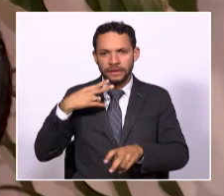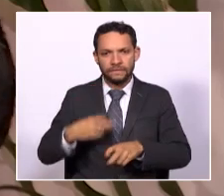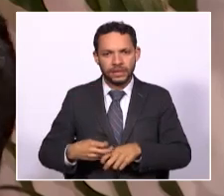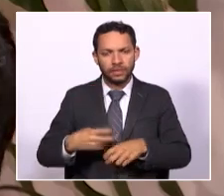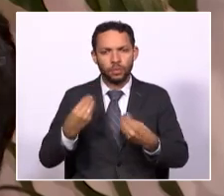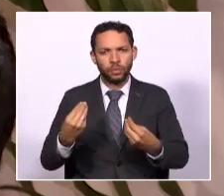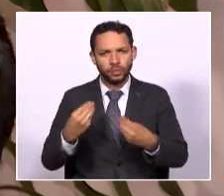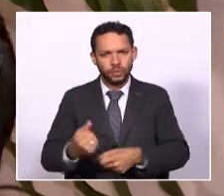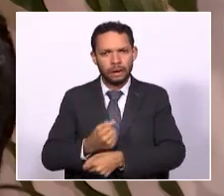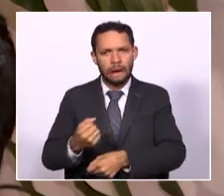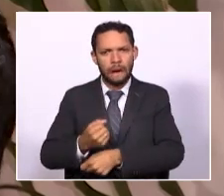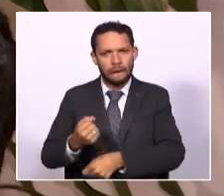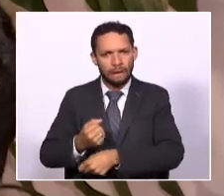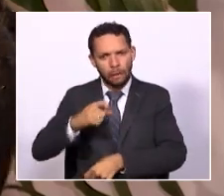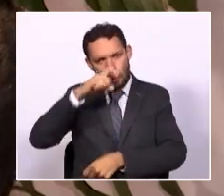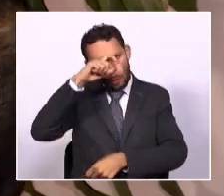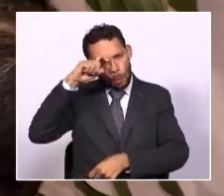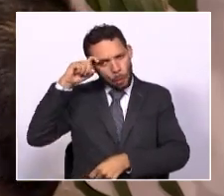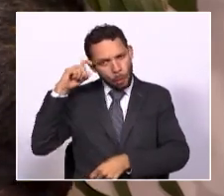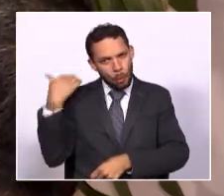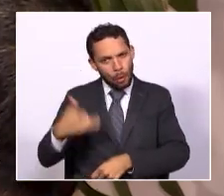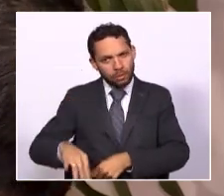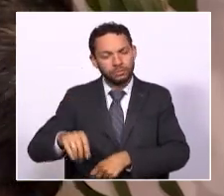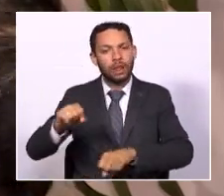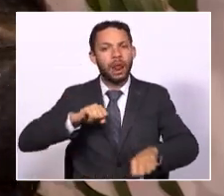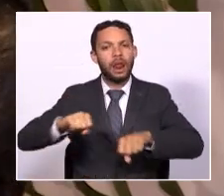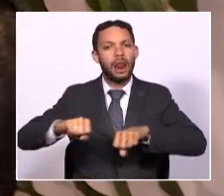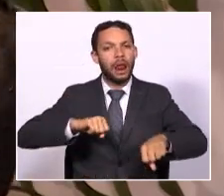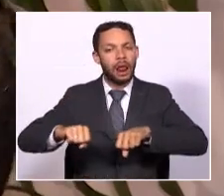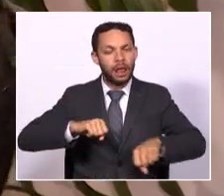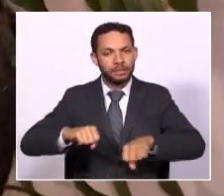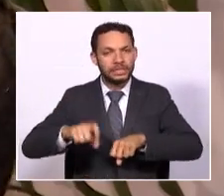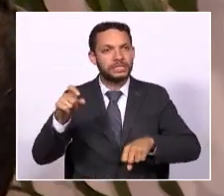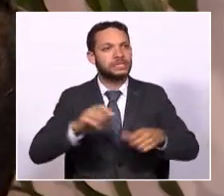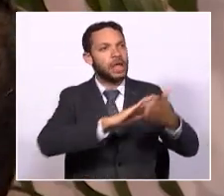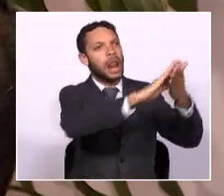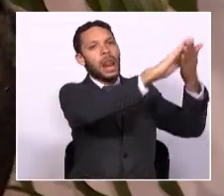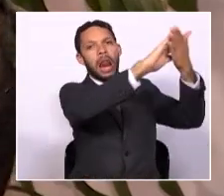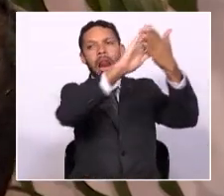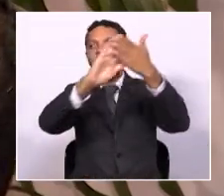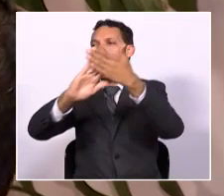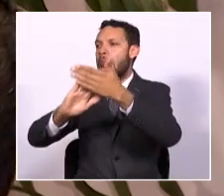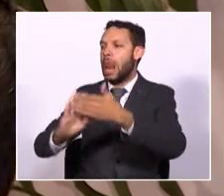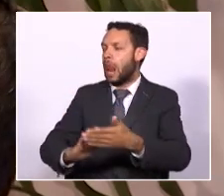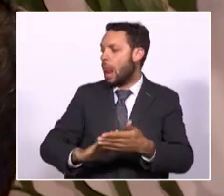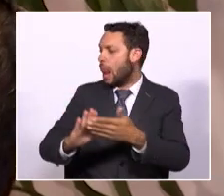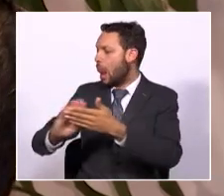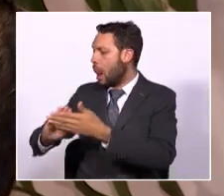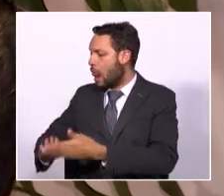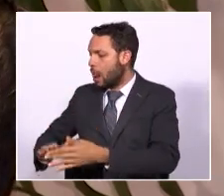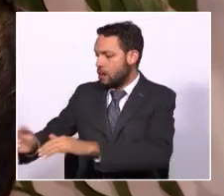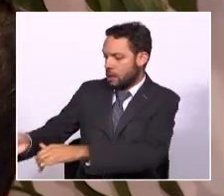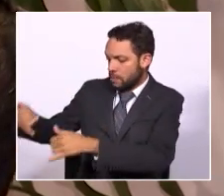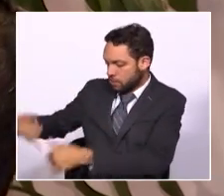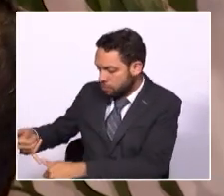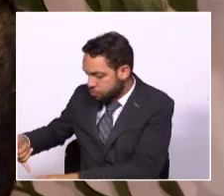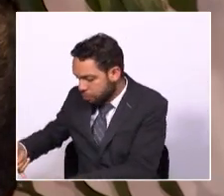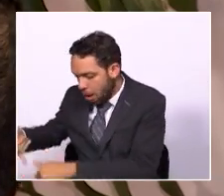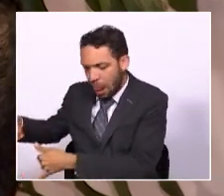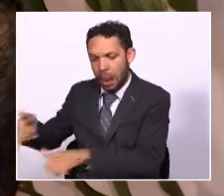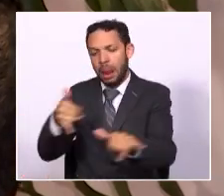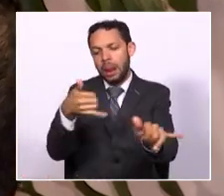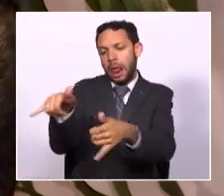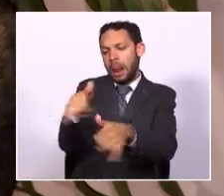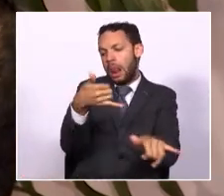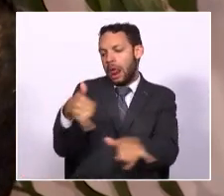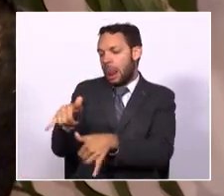normalmente una persona en sus actividades diarias no las ejecuta: agacharse, limpiar, girar, cargar objetos, y hay que entrar a determinar también dentro de esos